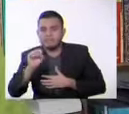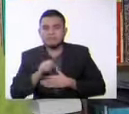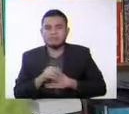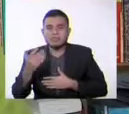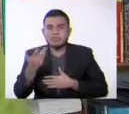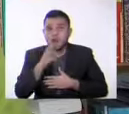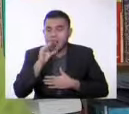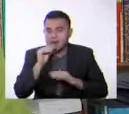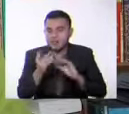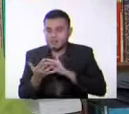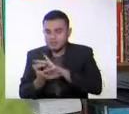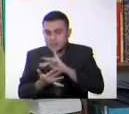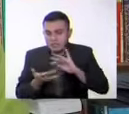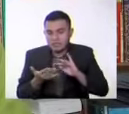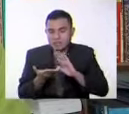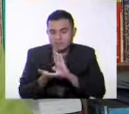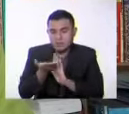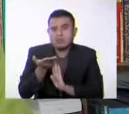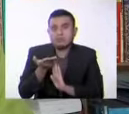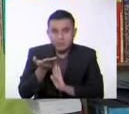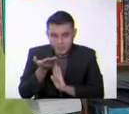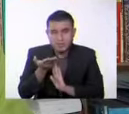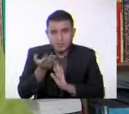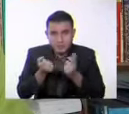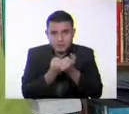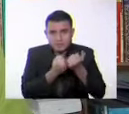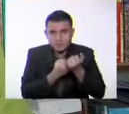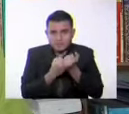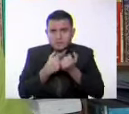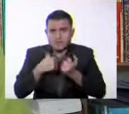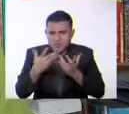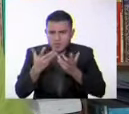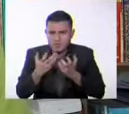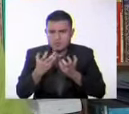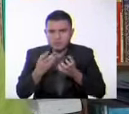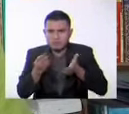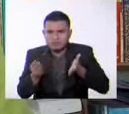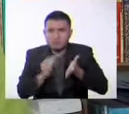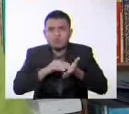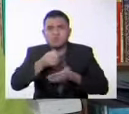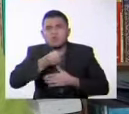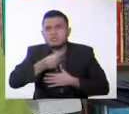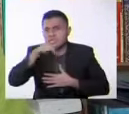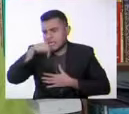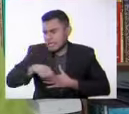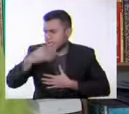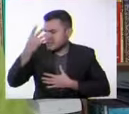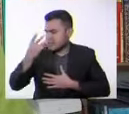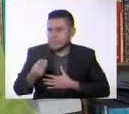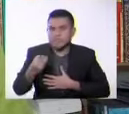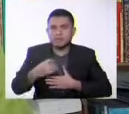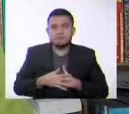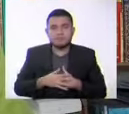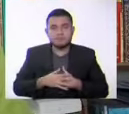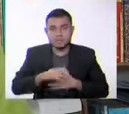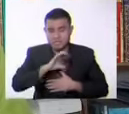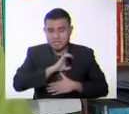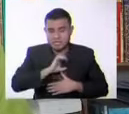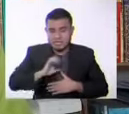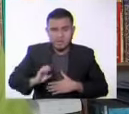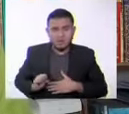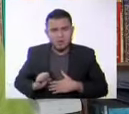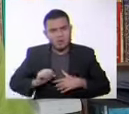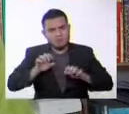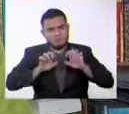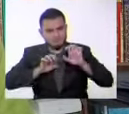ambiente y de desarrollo sostenible, quisiera también aportar una noticia. En estos días la Cancillería de El Salvador está